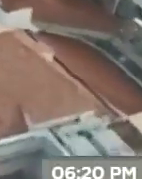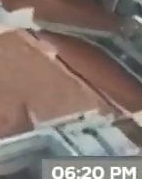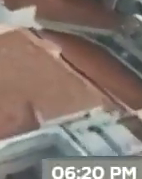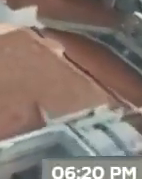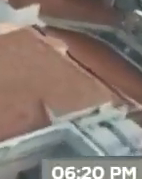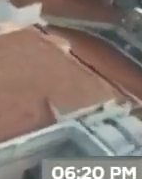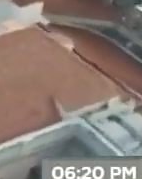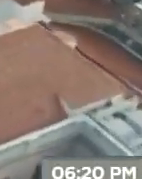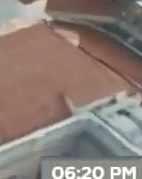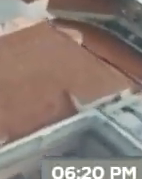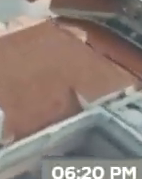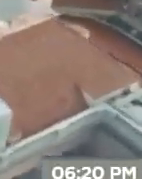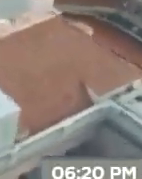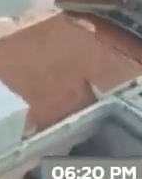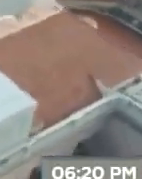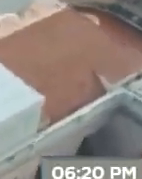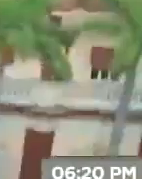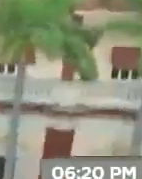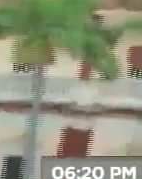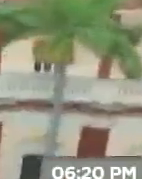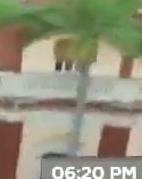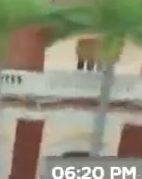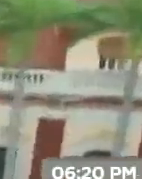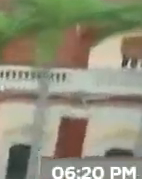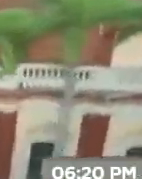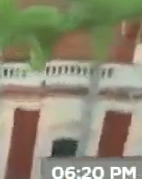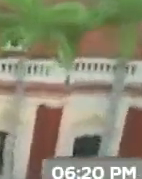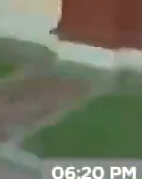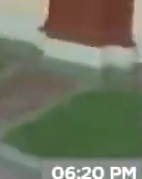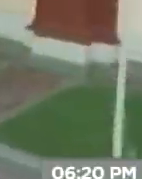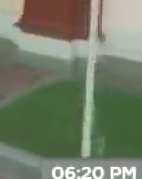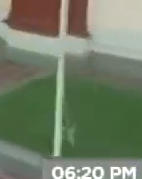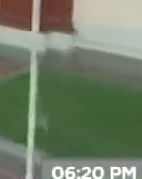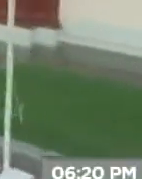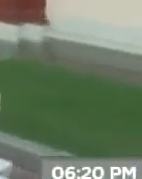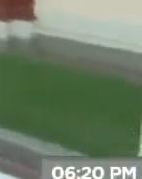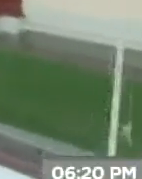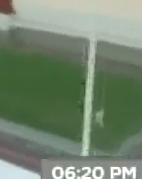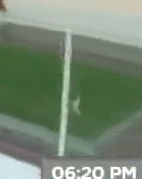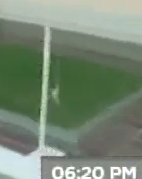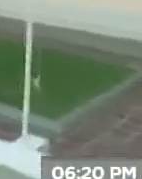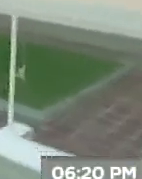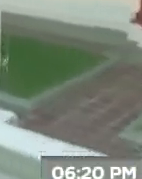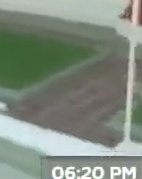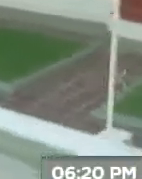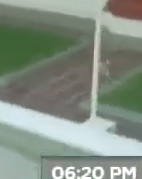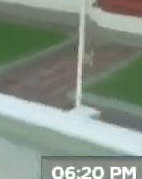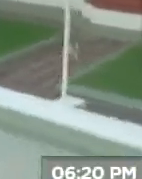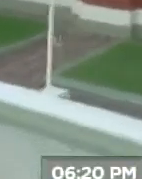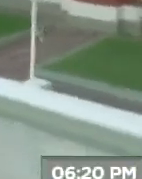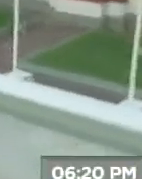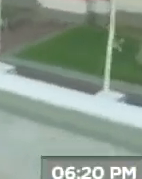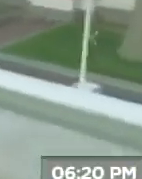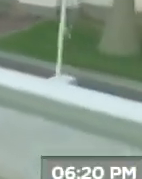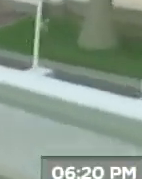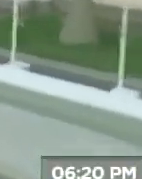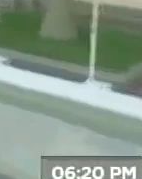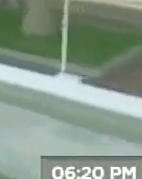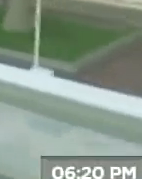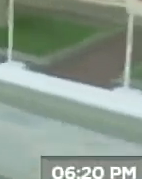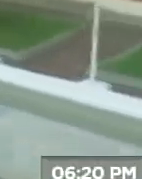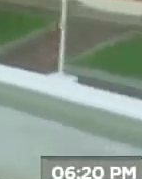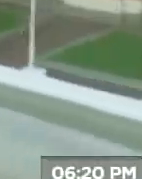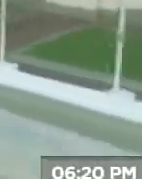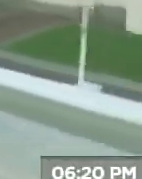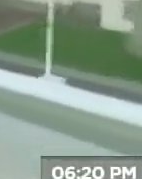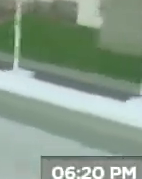Sí, muchísimas gracias por el contacto informativo. Iniciamos esta transmisión en efecto desde el Palacio